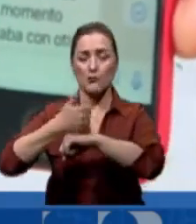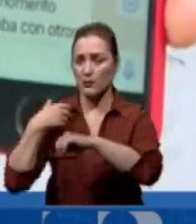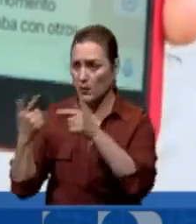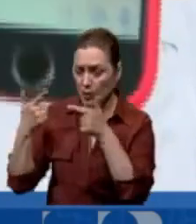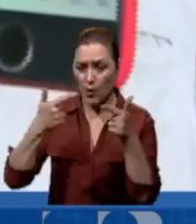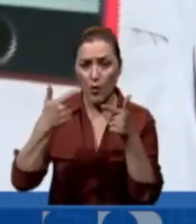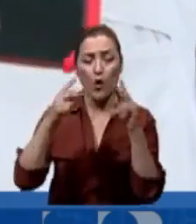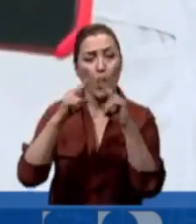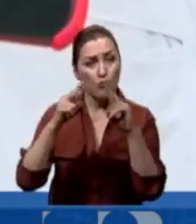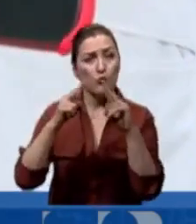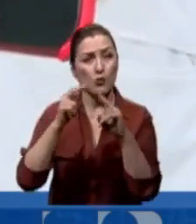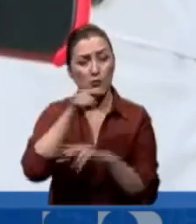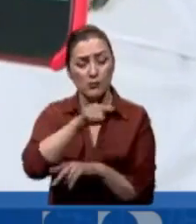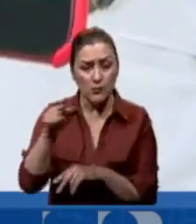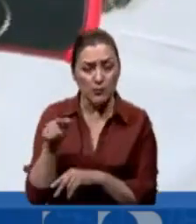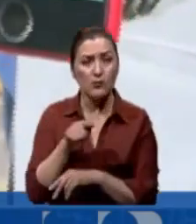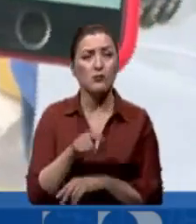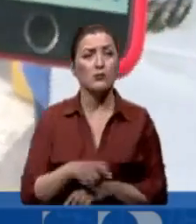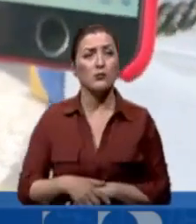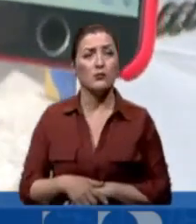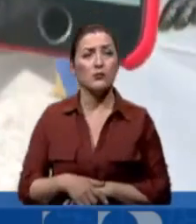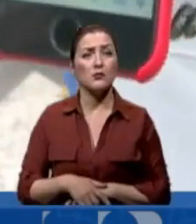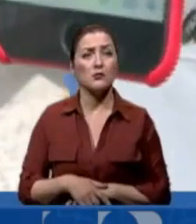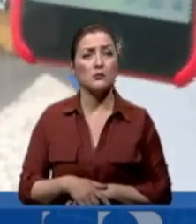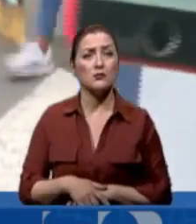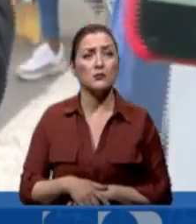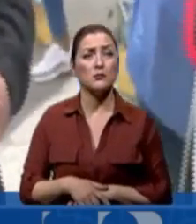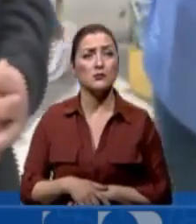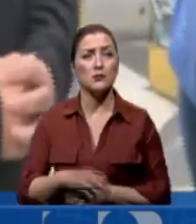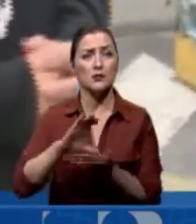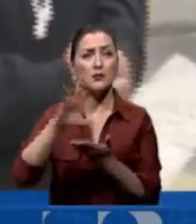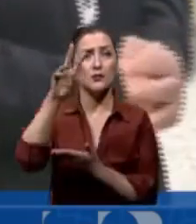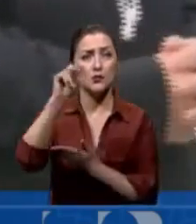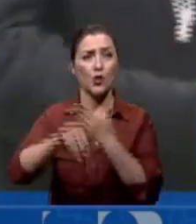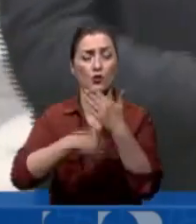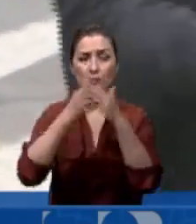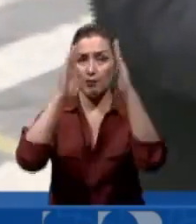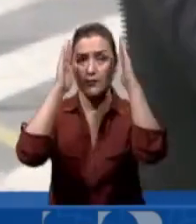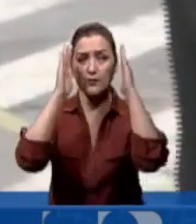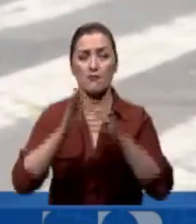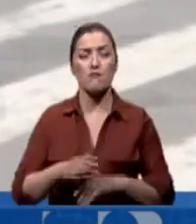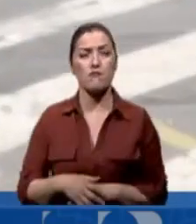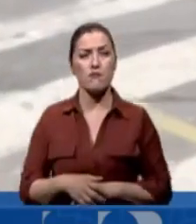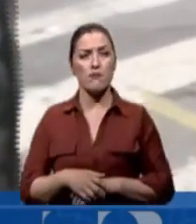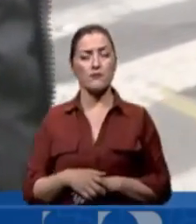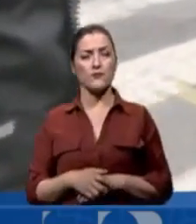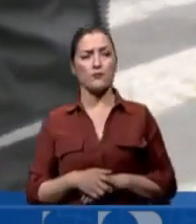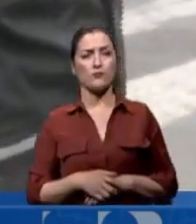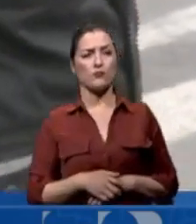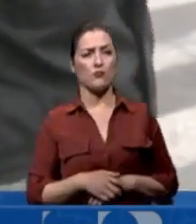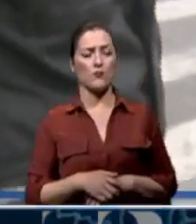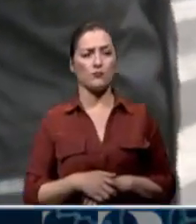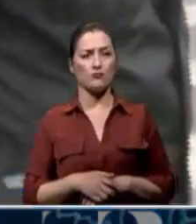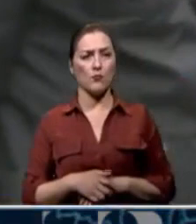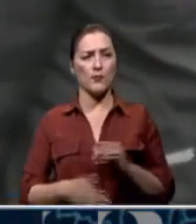tengan conocimiento de lo que pasa aquí, porque es el hipercentro, hay que tener en cuenta todo eso, es que nosotros